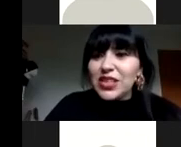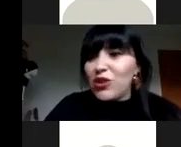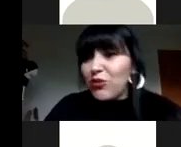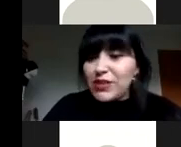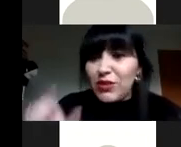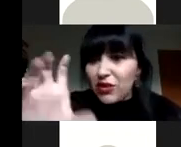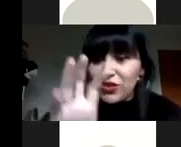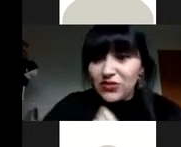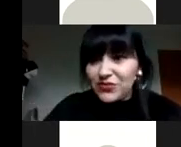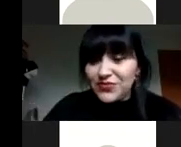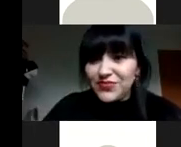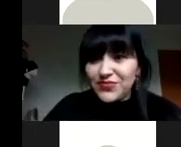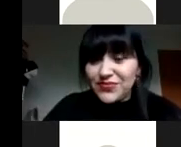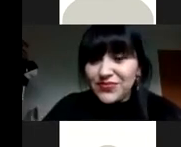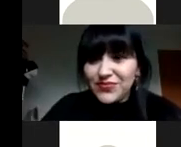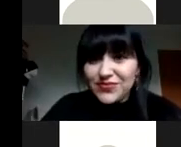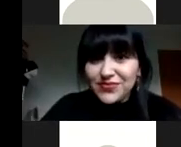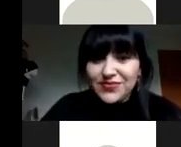entonces de nuevo.